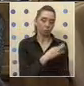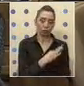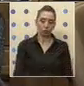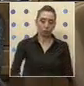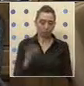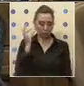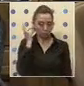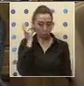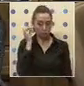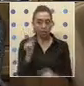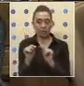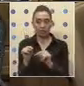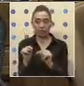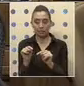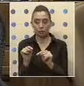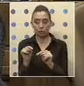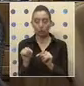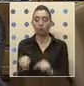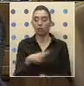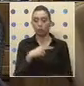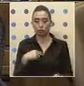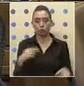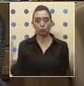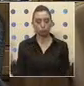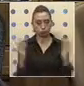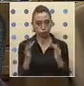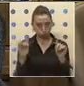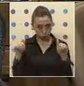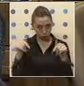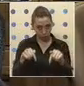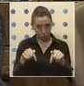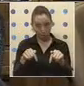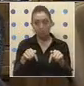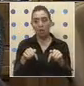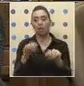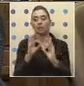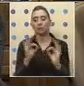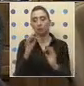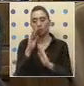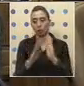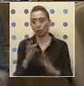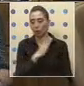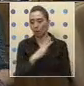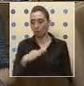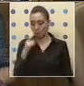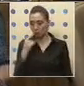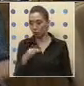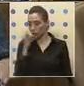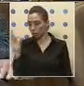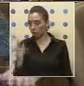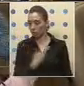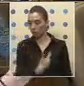media. Y eso es aquello que nos convoca y tenemos que tener el especial cuidado, ministro. He dicho,